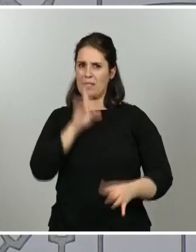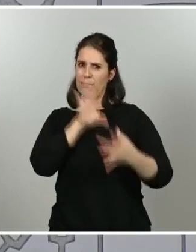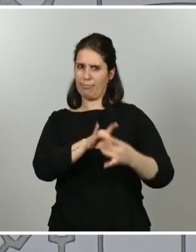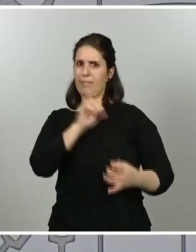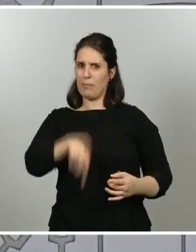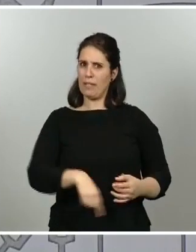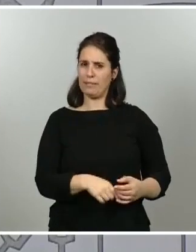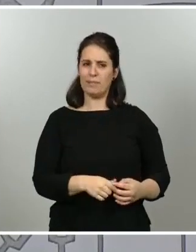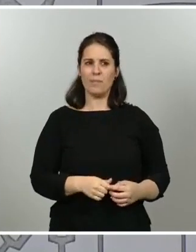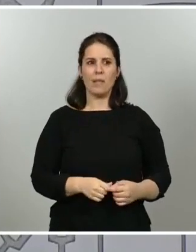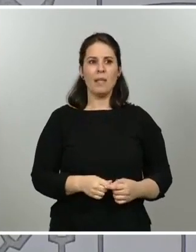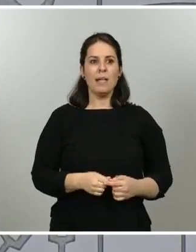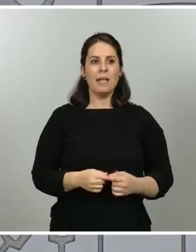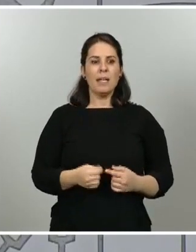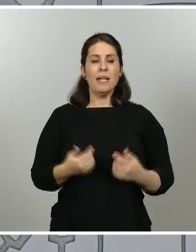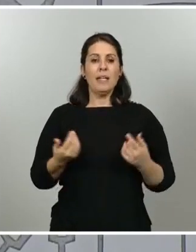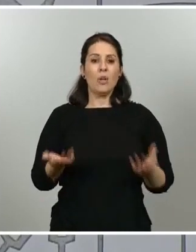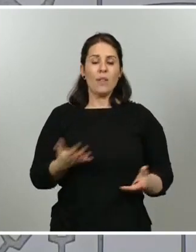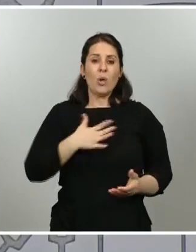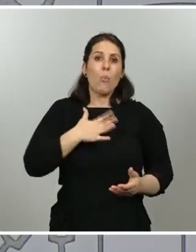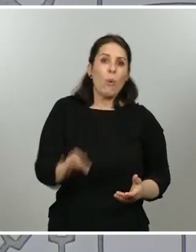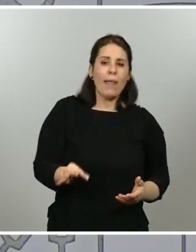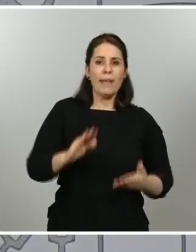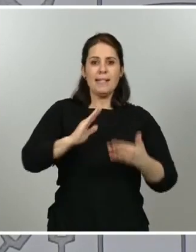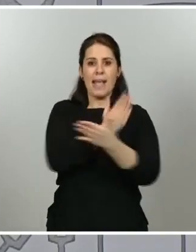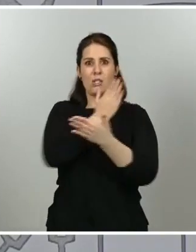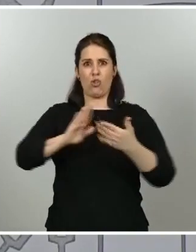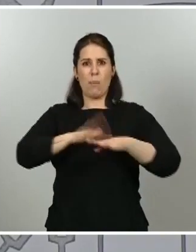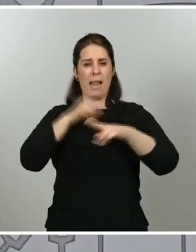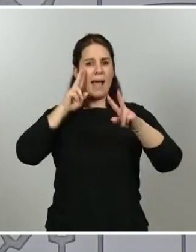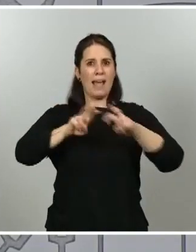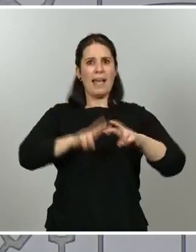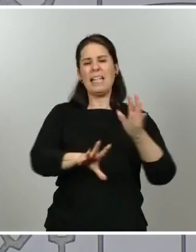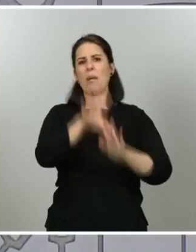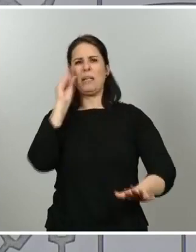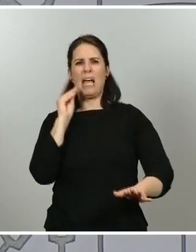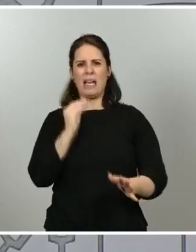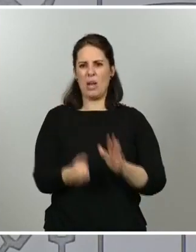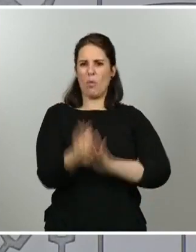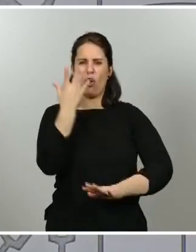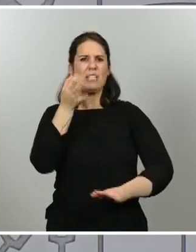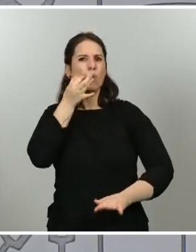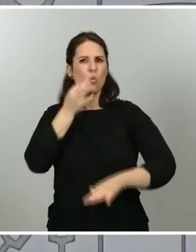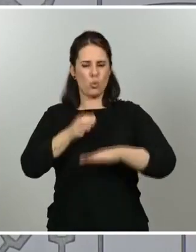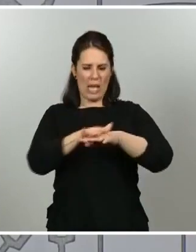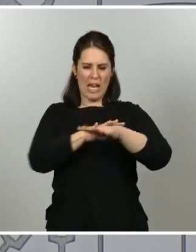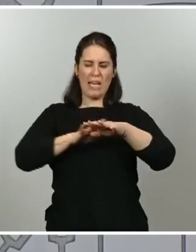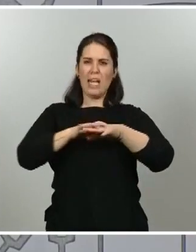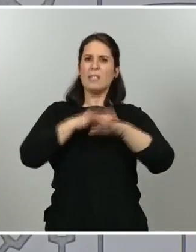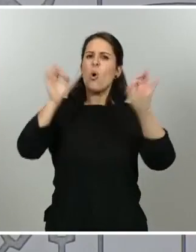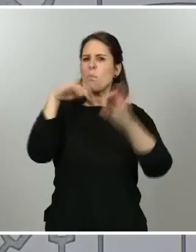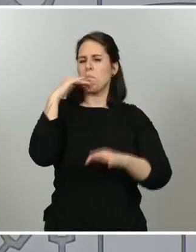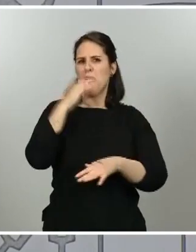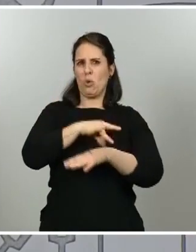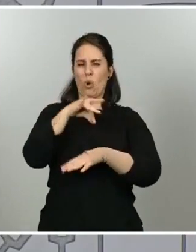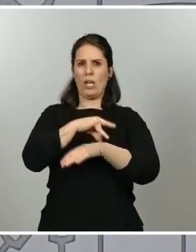Y por lo tanto puede haber sesgos a la hora de interpretar las erupciones cutáneas o alguno de estos tipos de patologías con